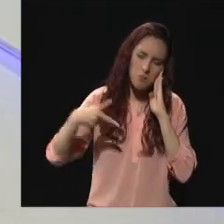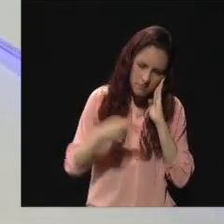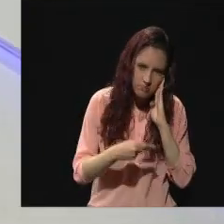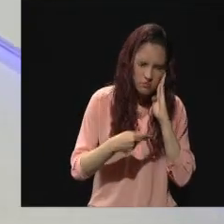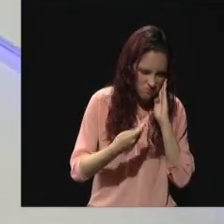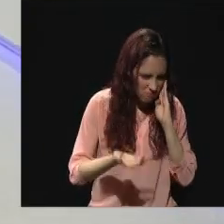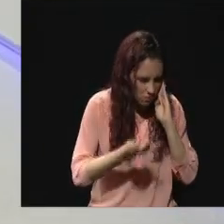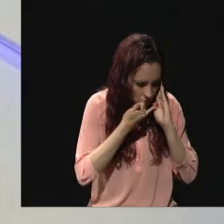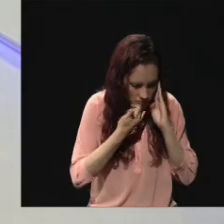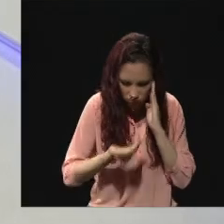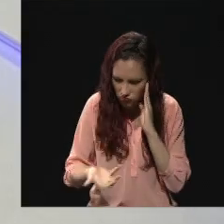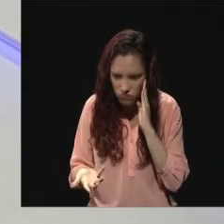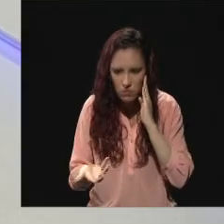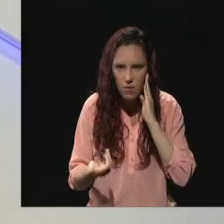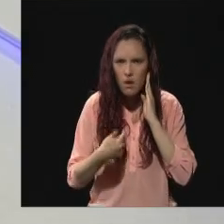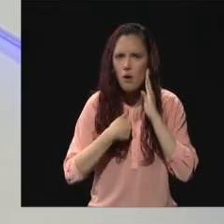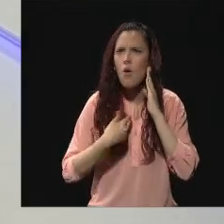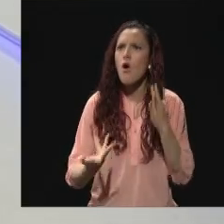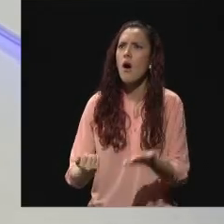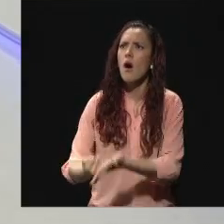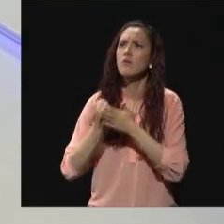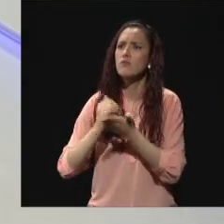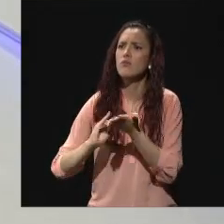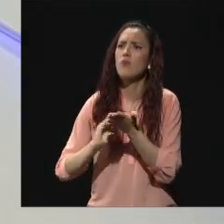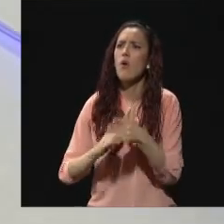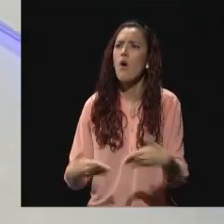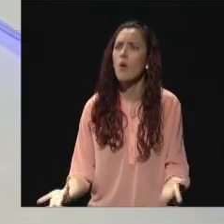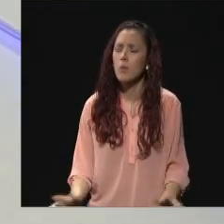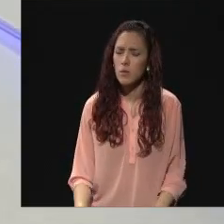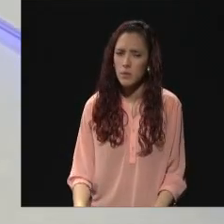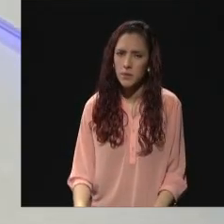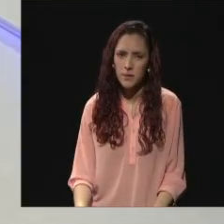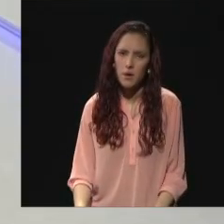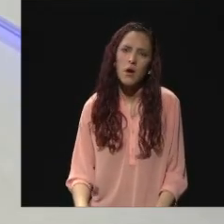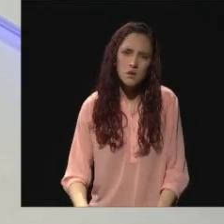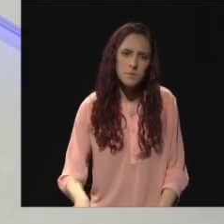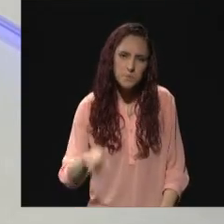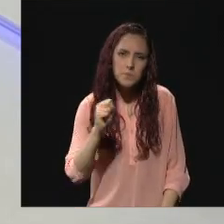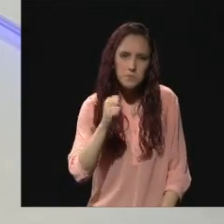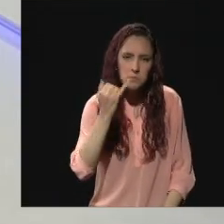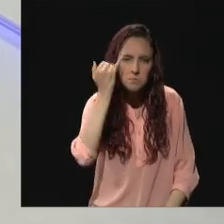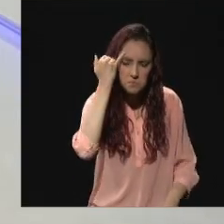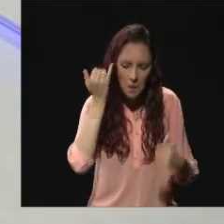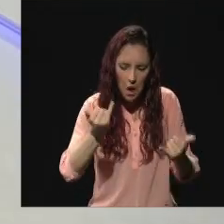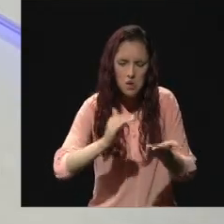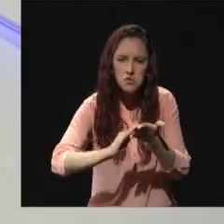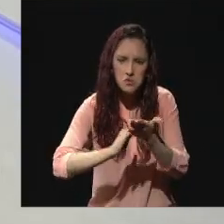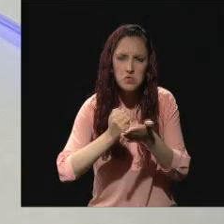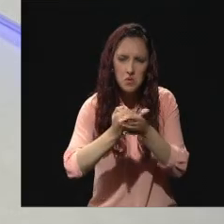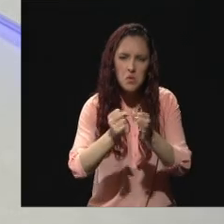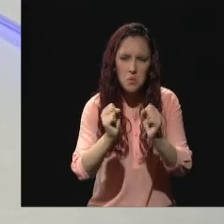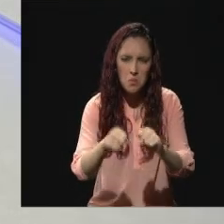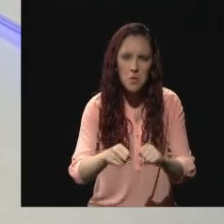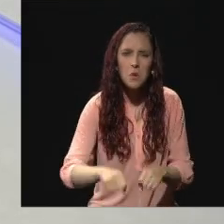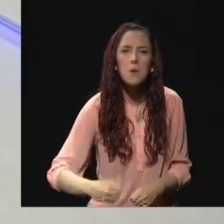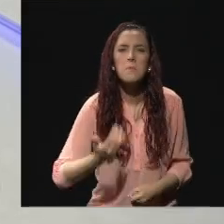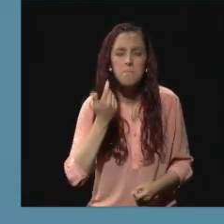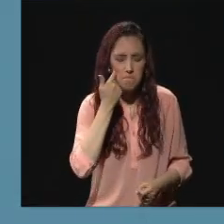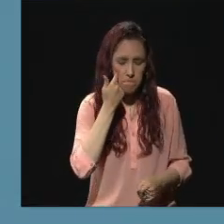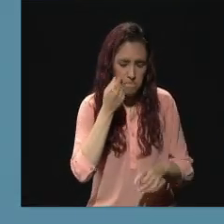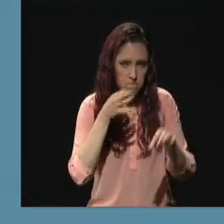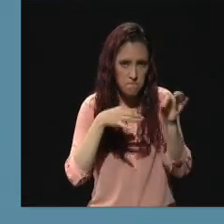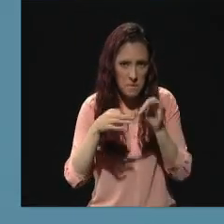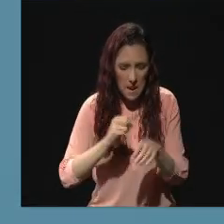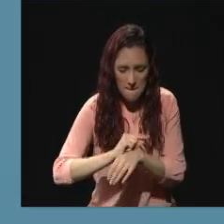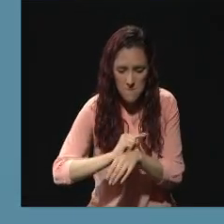hoy tenemos unas reglas de compensación de minutos de minutos que no fueron a 20 minutos por mal servicio me explico